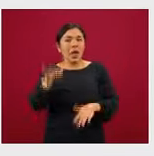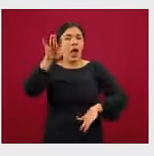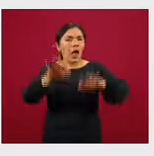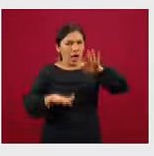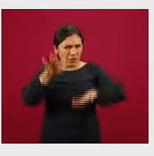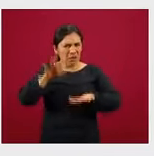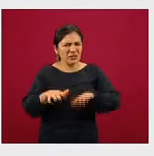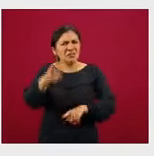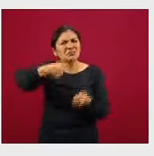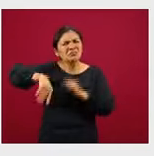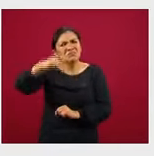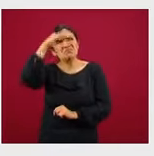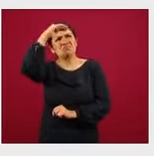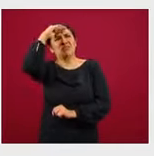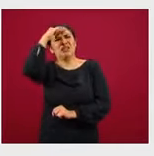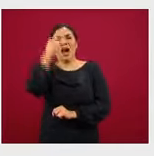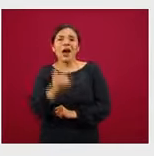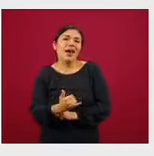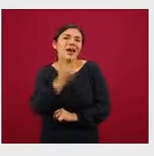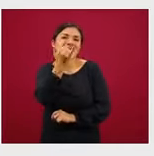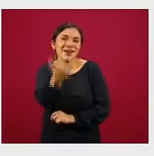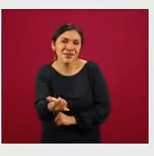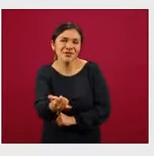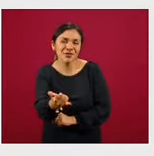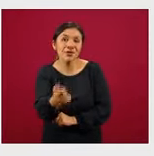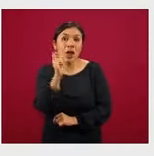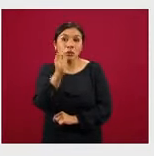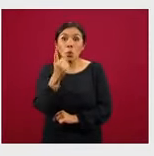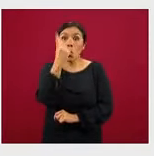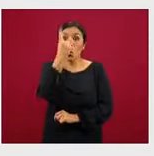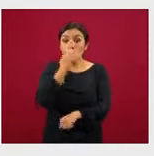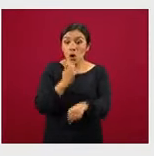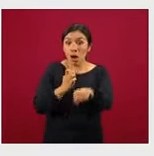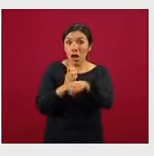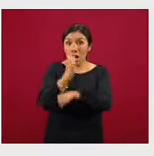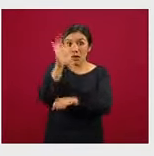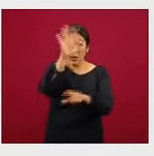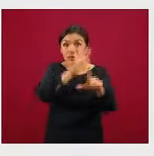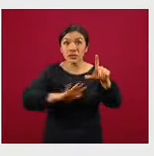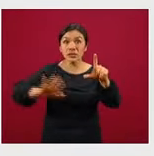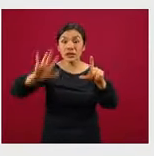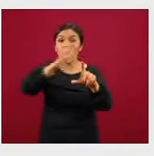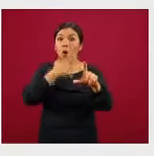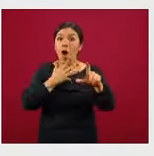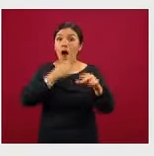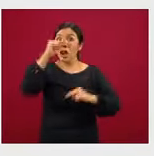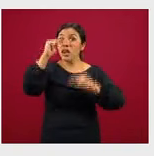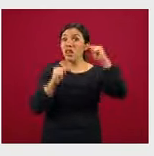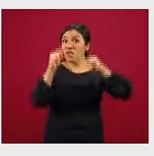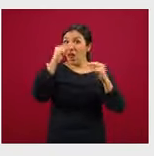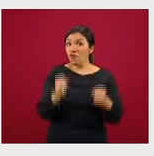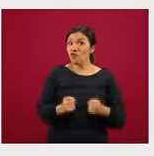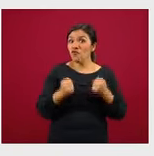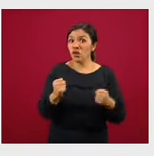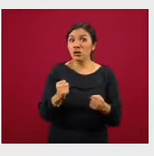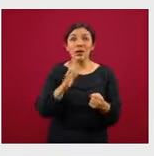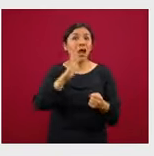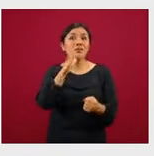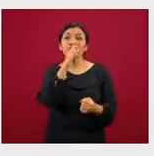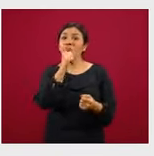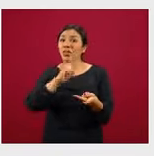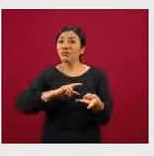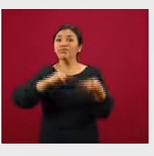veces ha permeado una idea errónea de que un estado, ya que está en cierto nivel de intensidad, ya no tiene